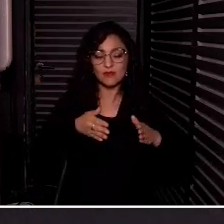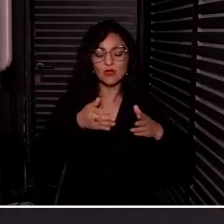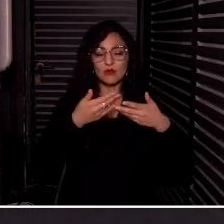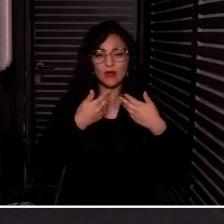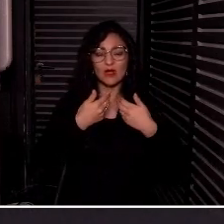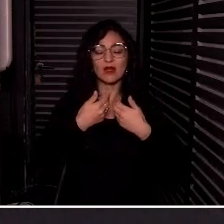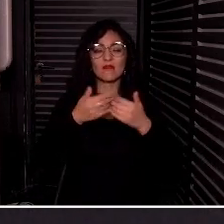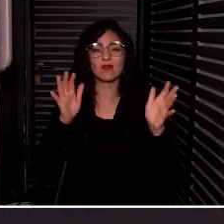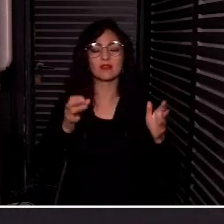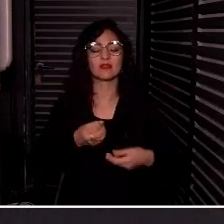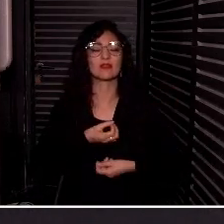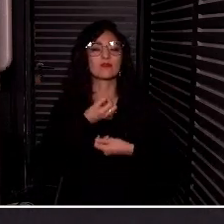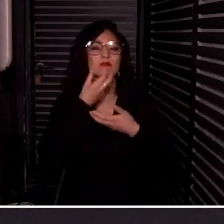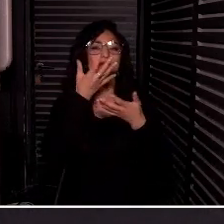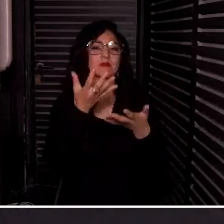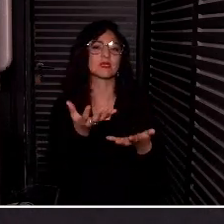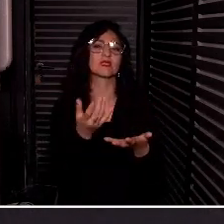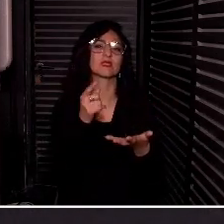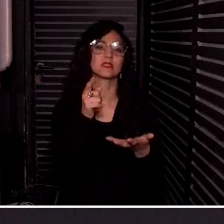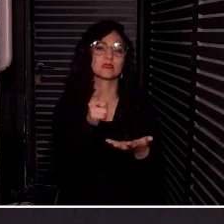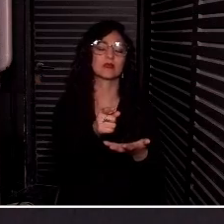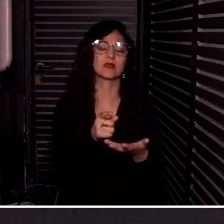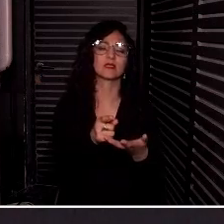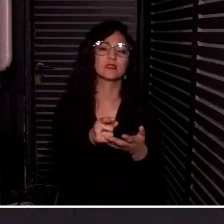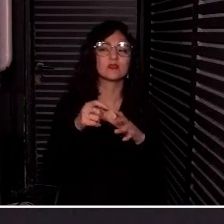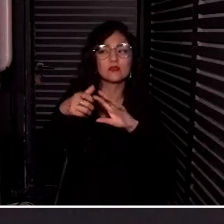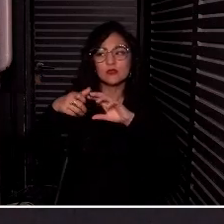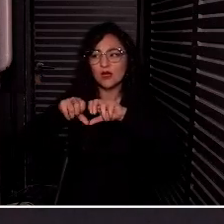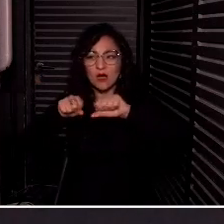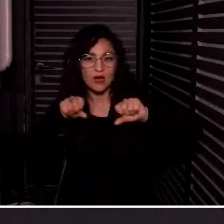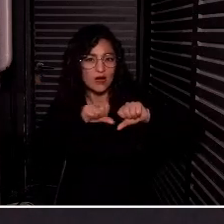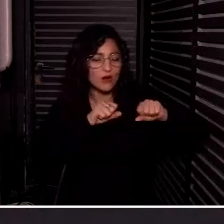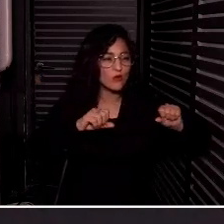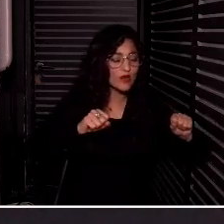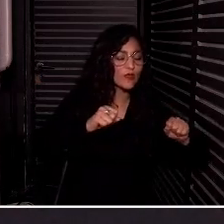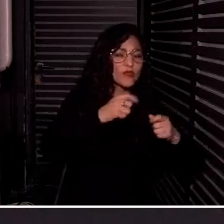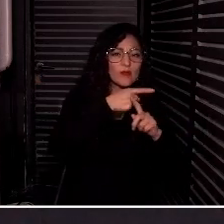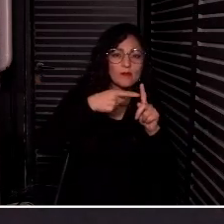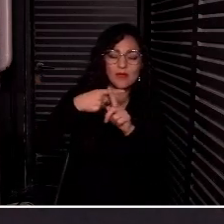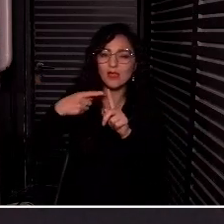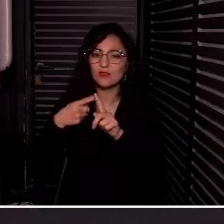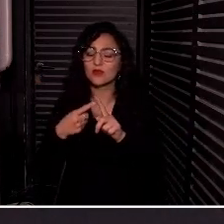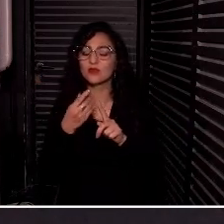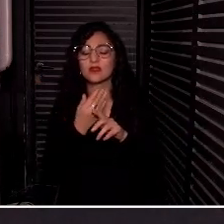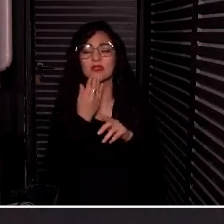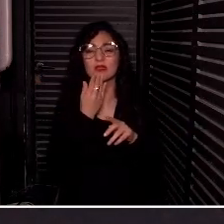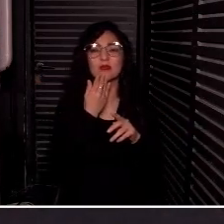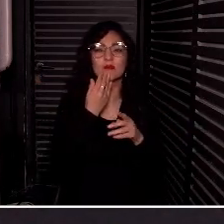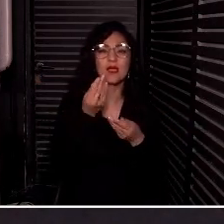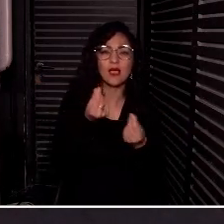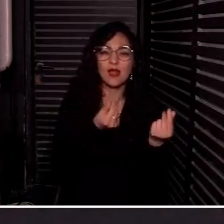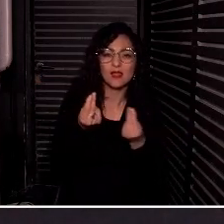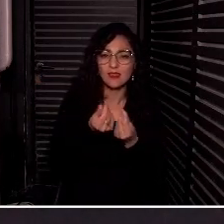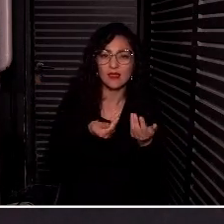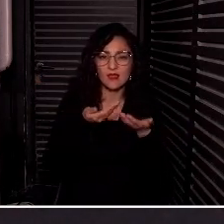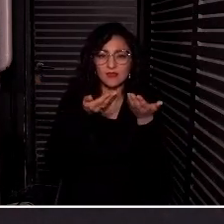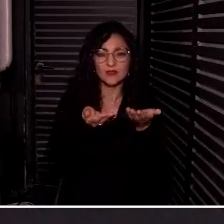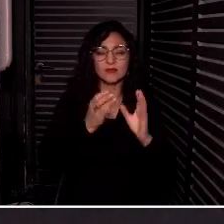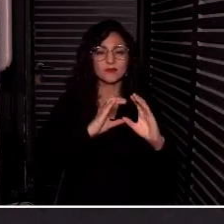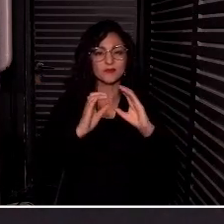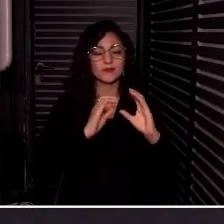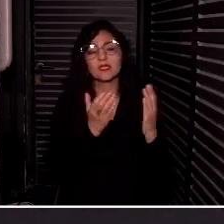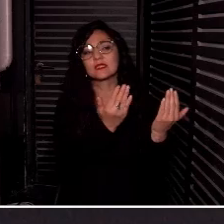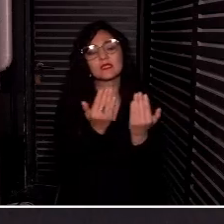expresión más robusta en la multiplicidad de medios diversidad y calidad y propone que un ecosistema saludable de medios requiere de